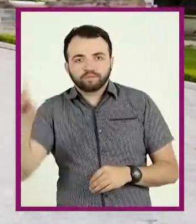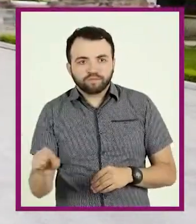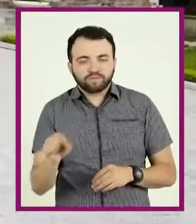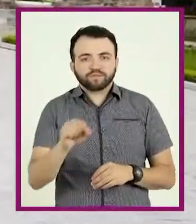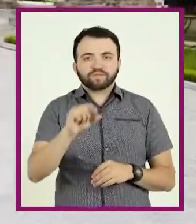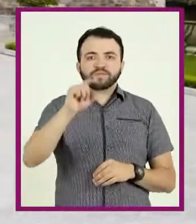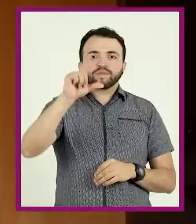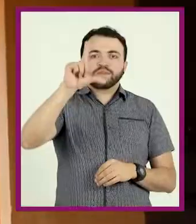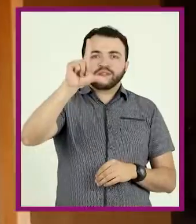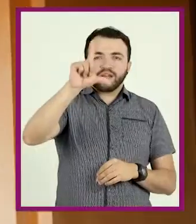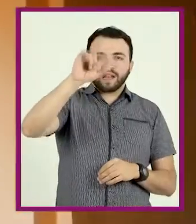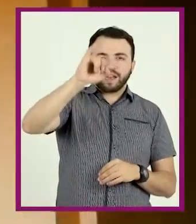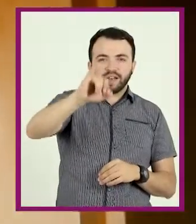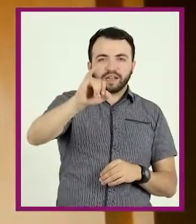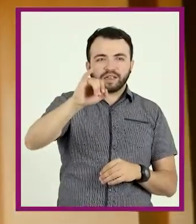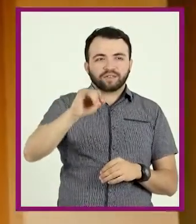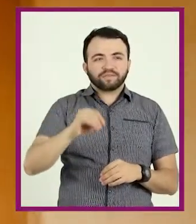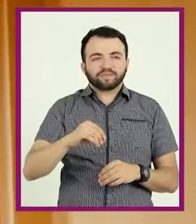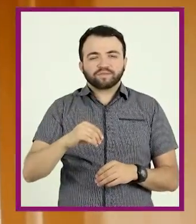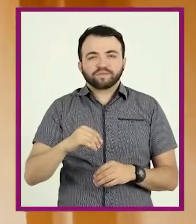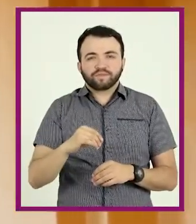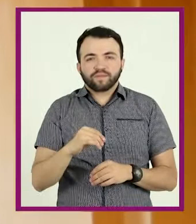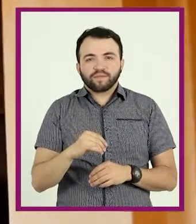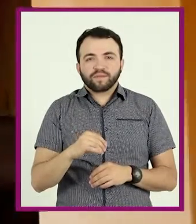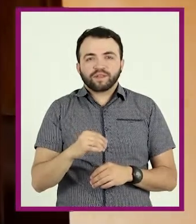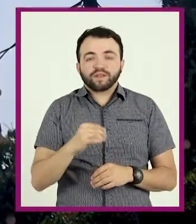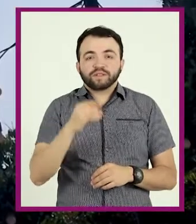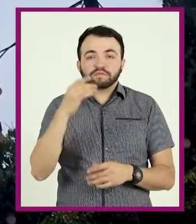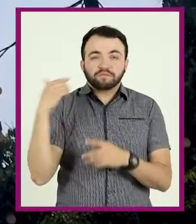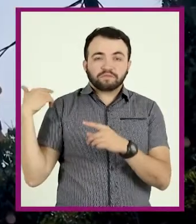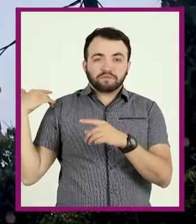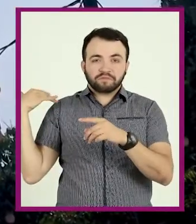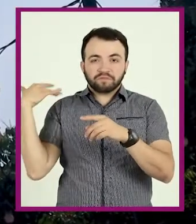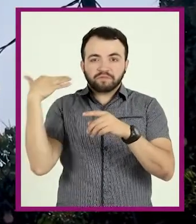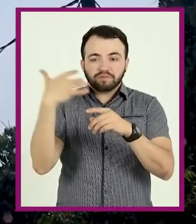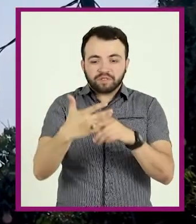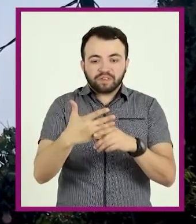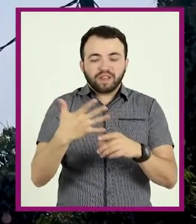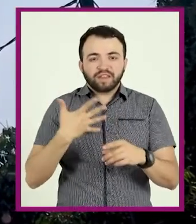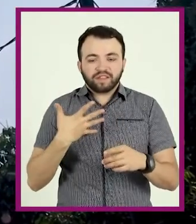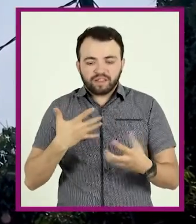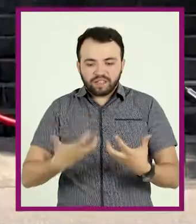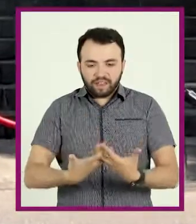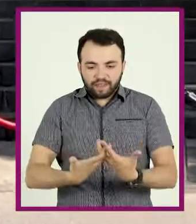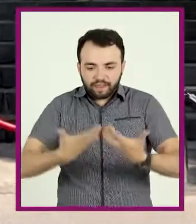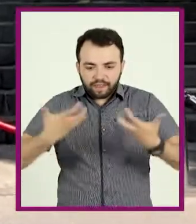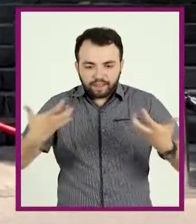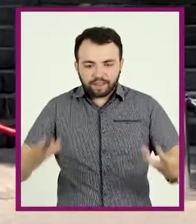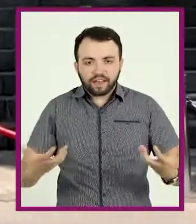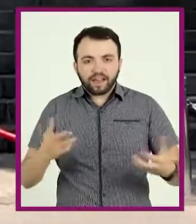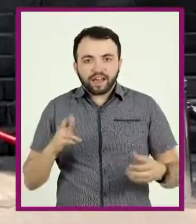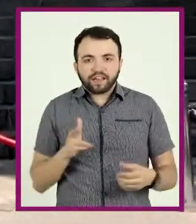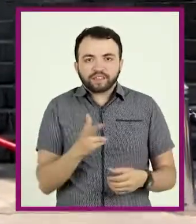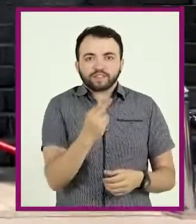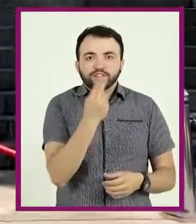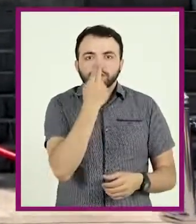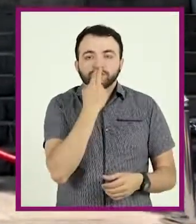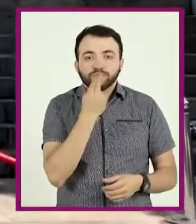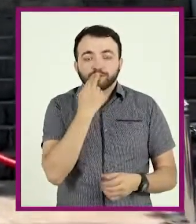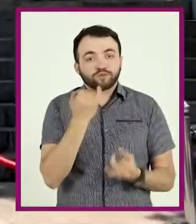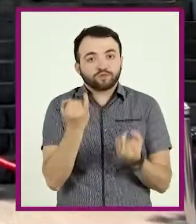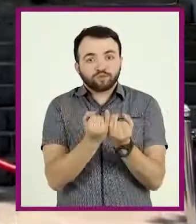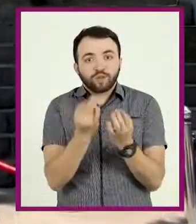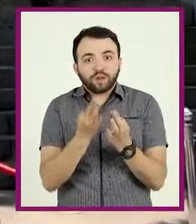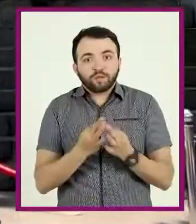de los Li, se emplazó en los vestigios de una fortaleza china del siglo VII sobre terrenos drenados